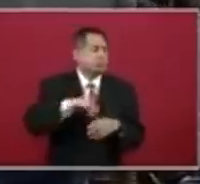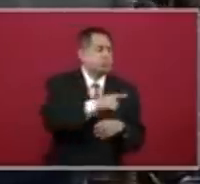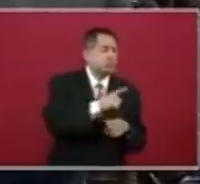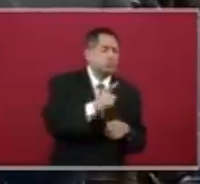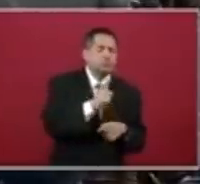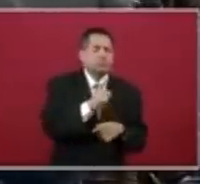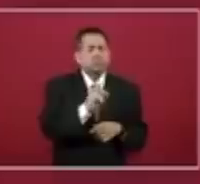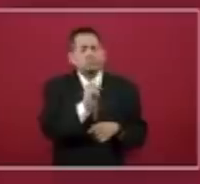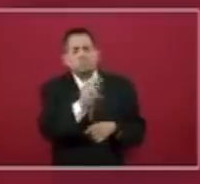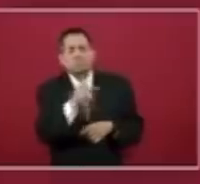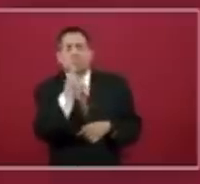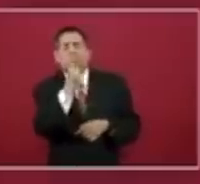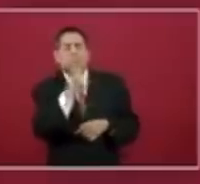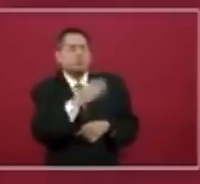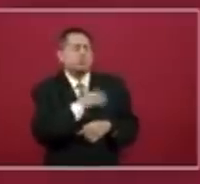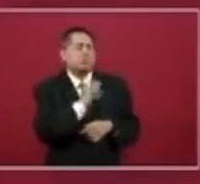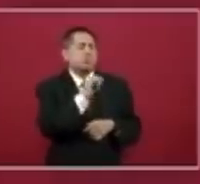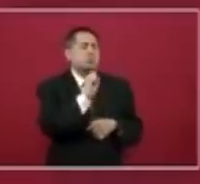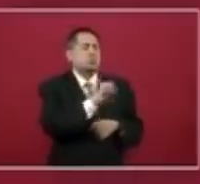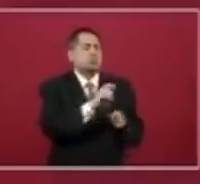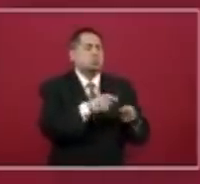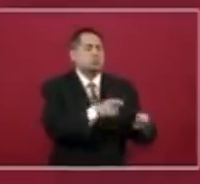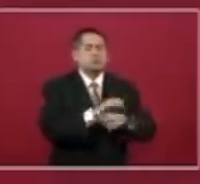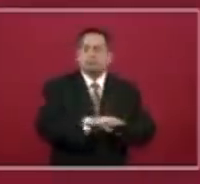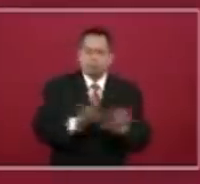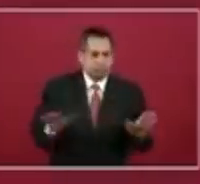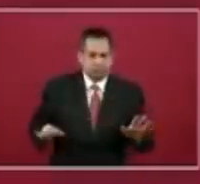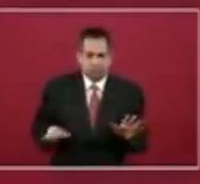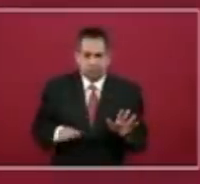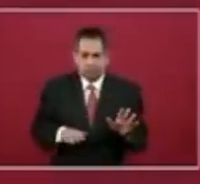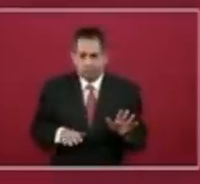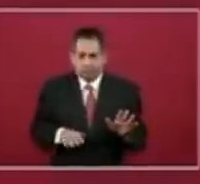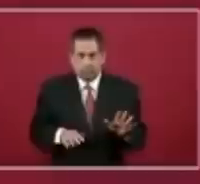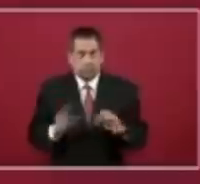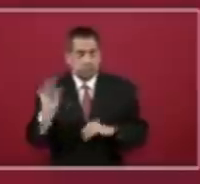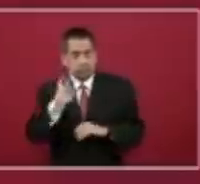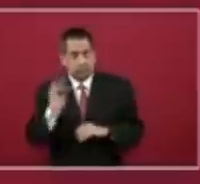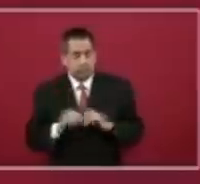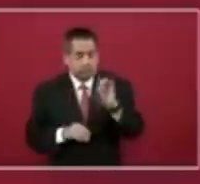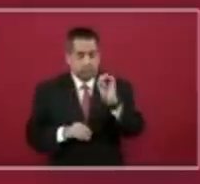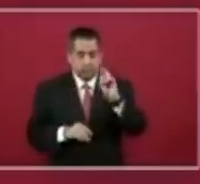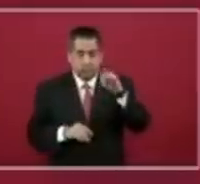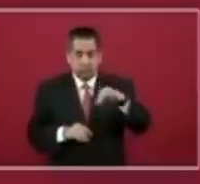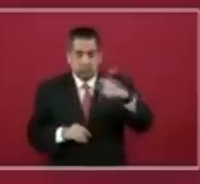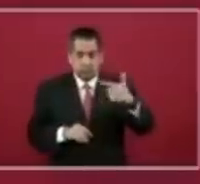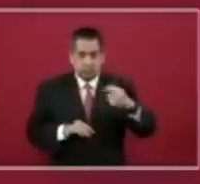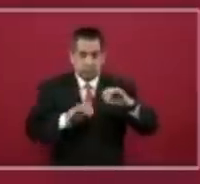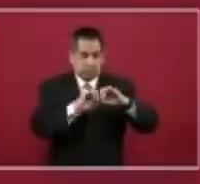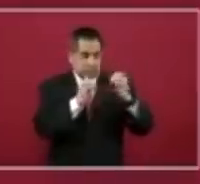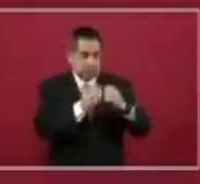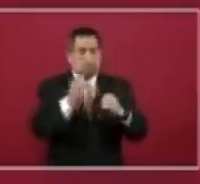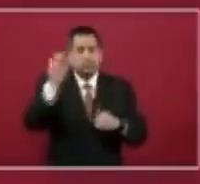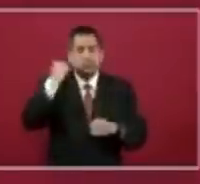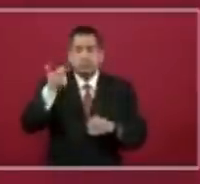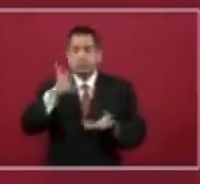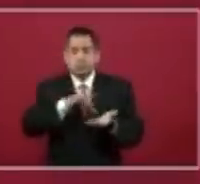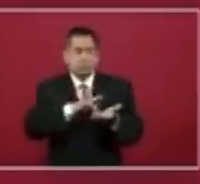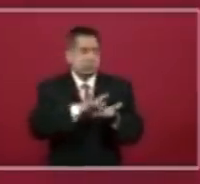excepciones en todo. Si hay una ONG que recibía